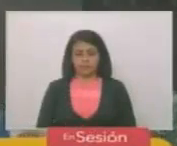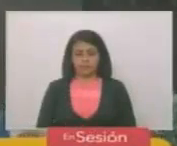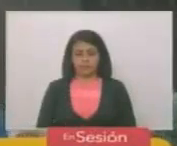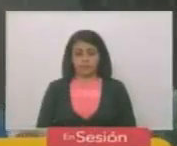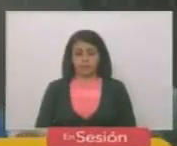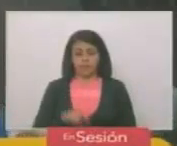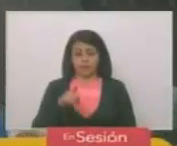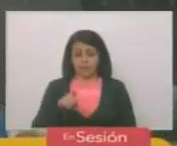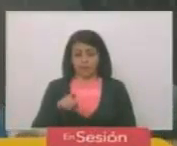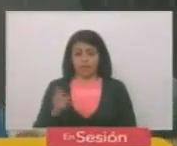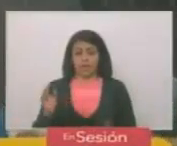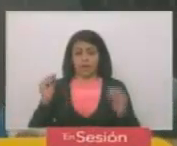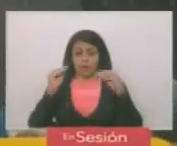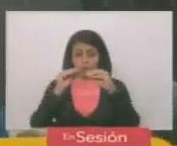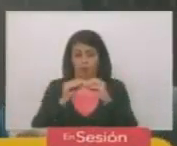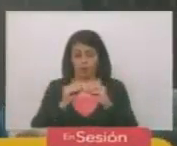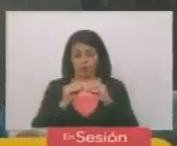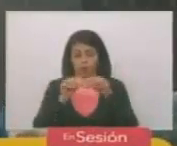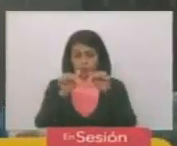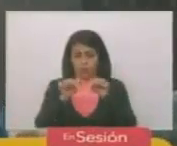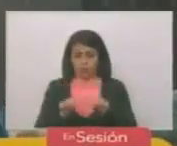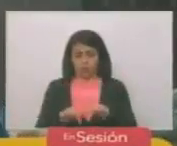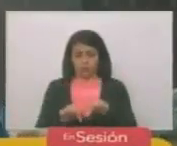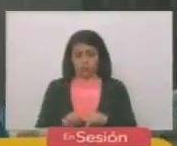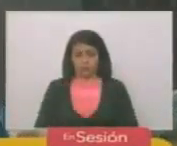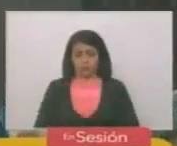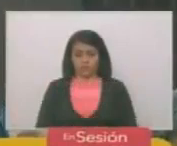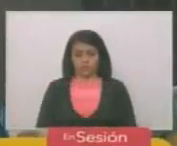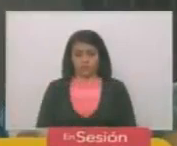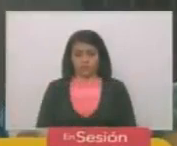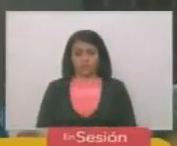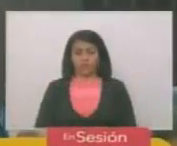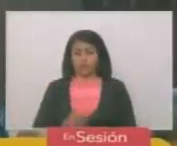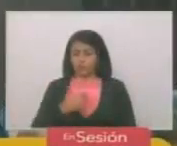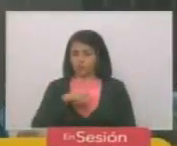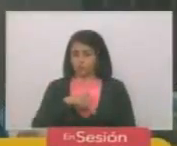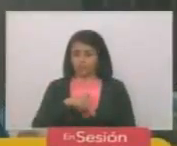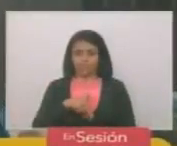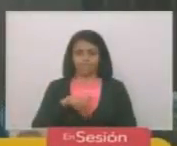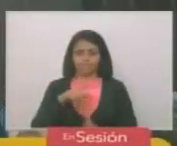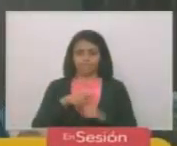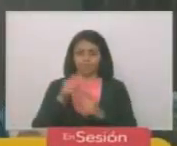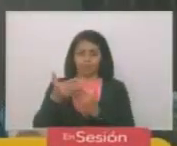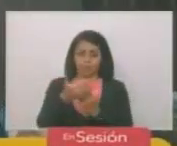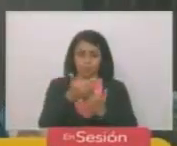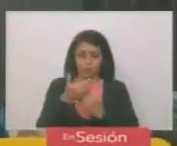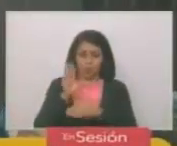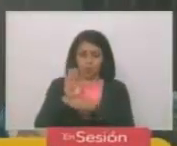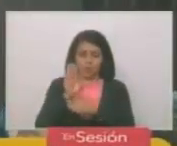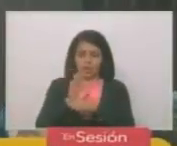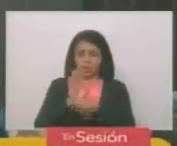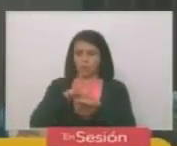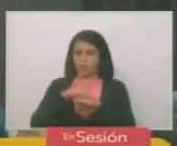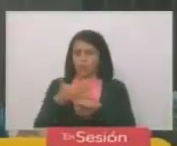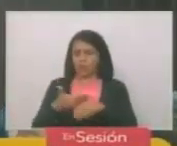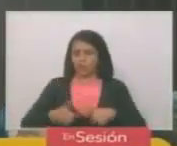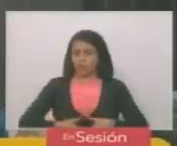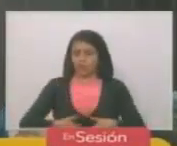Esa coincidencia hoy la valoramos en el esfuerzo y